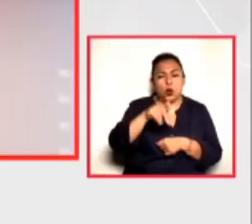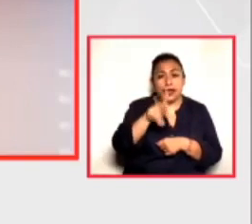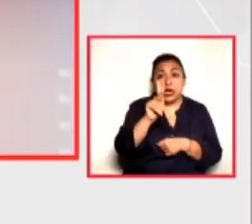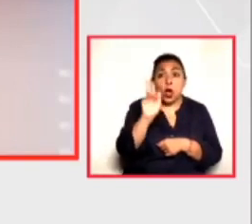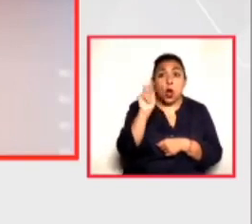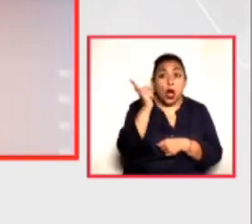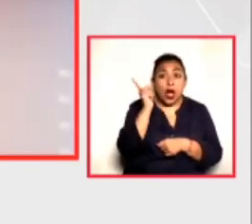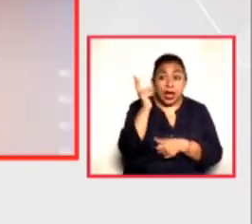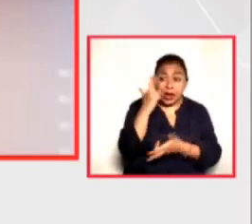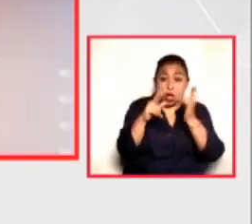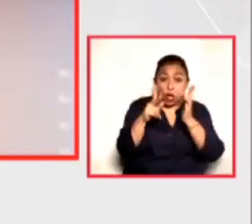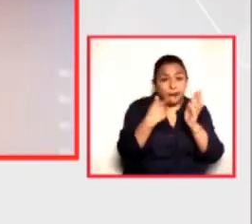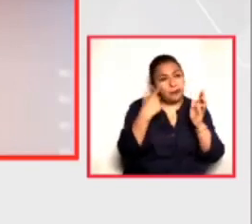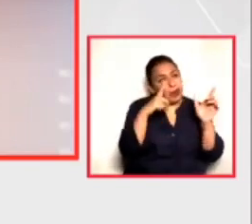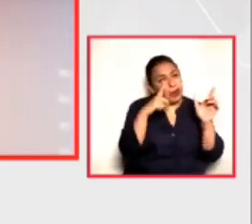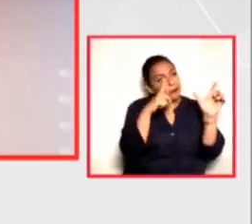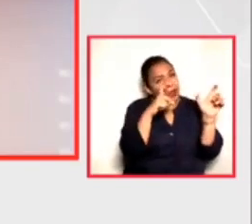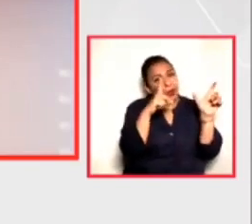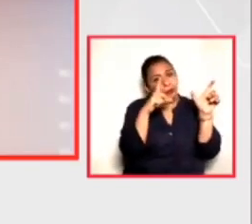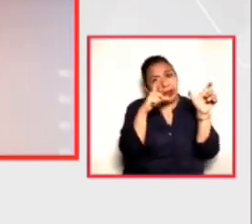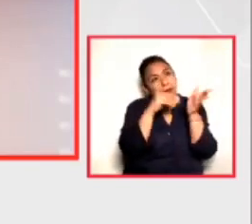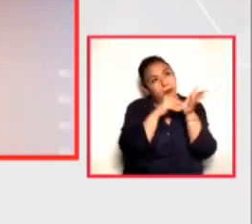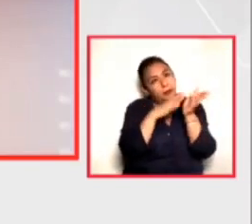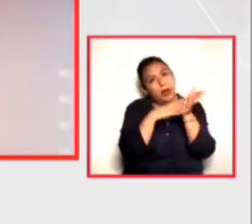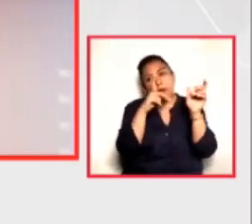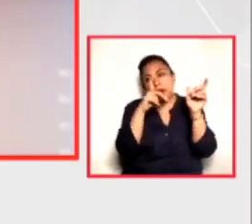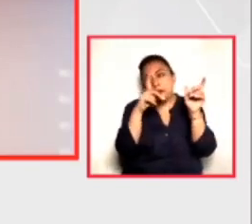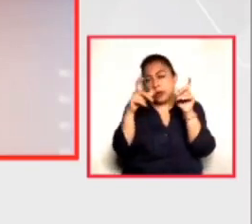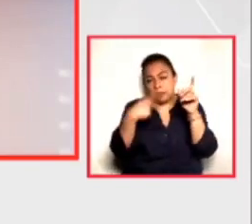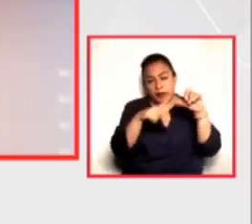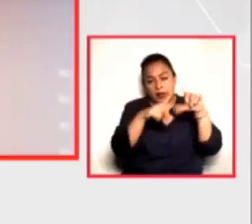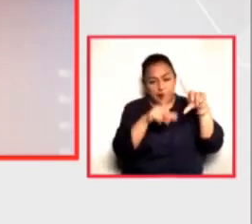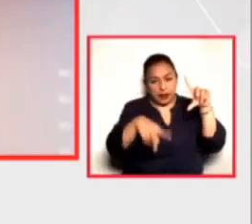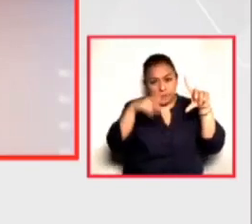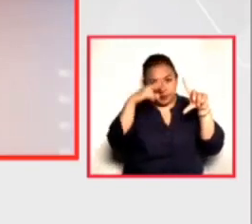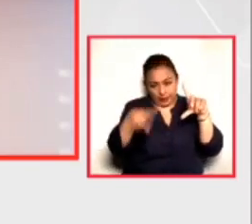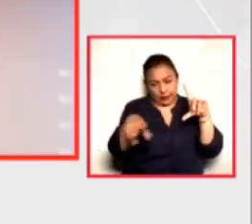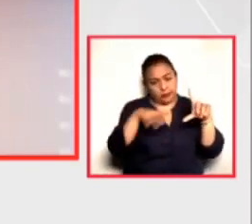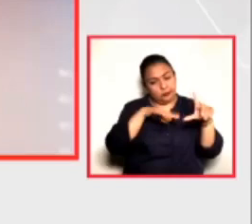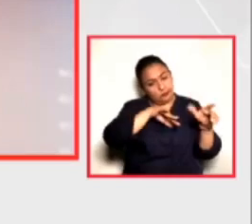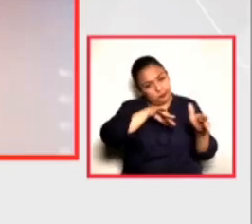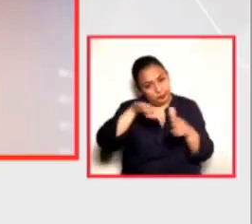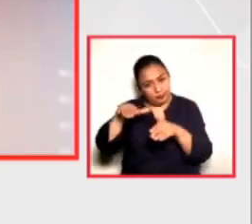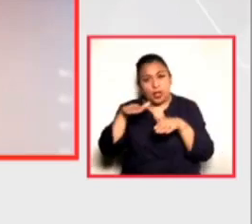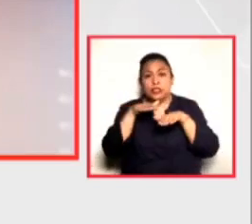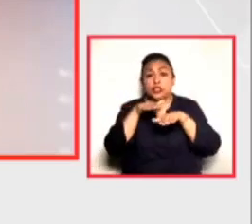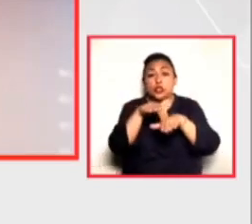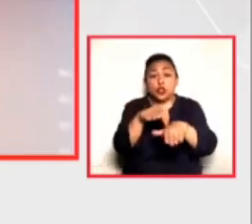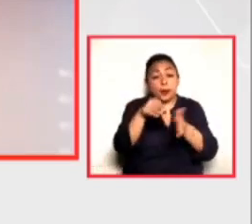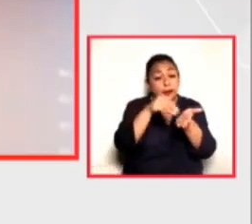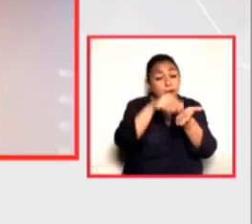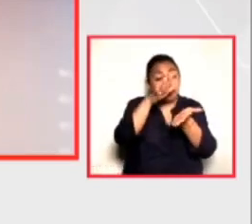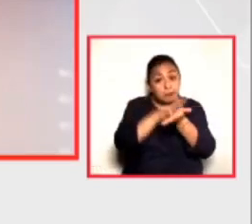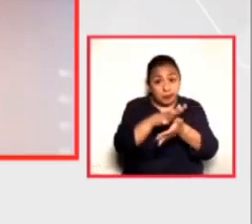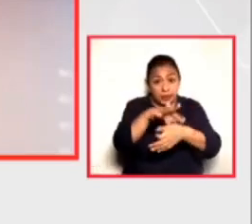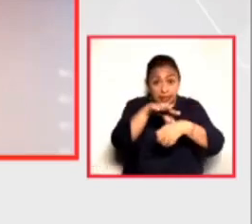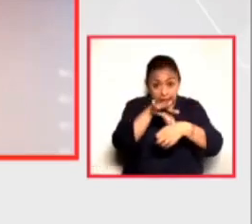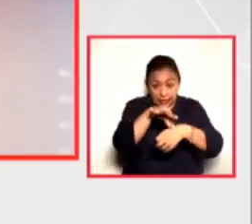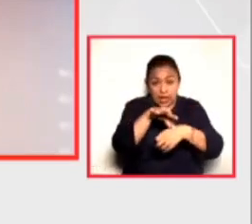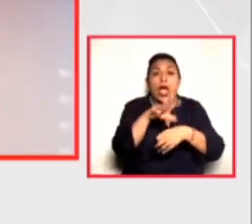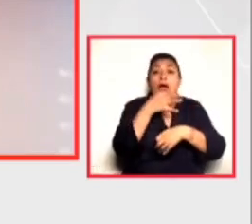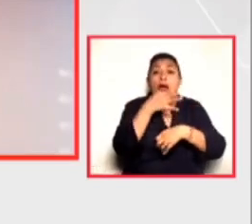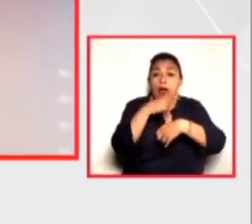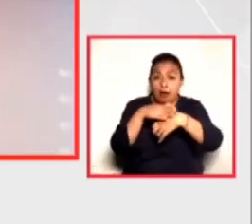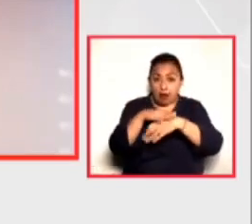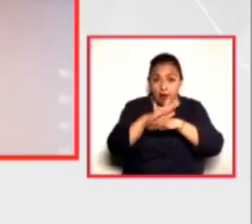seguir documentando la realidad de nuestro México. Y a propósito de documentar realidades, se anunció ya la convocatoria